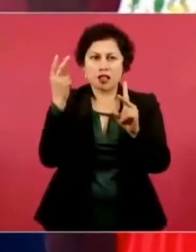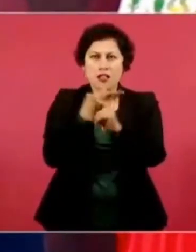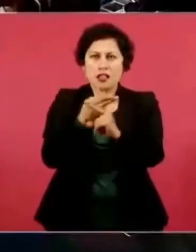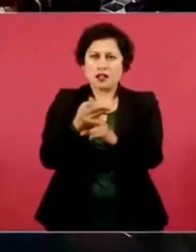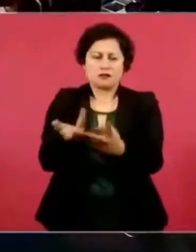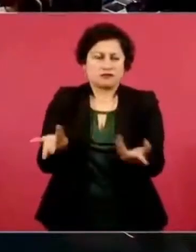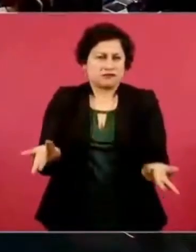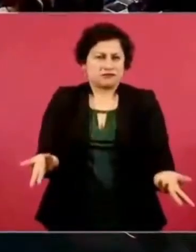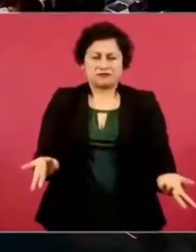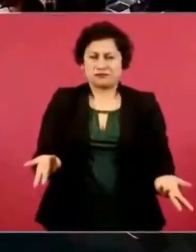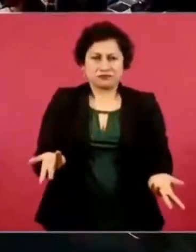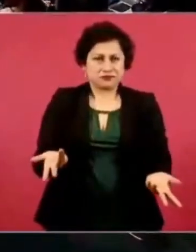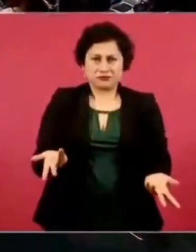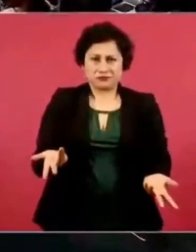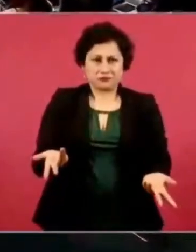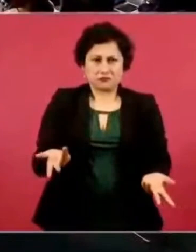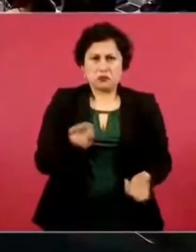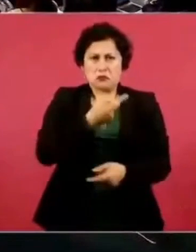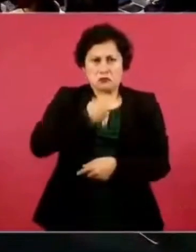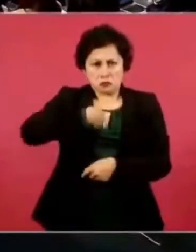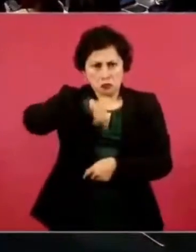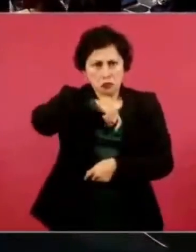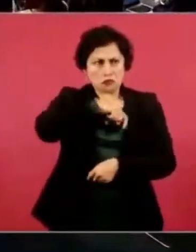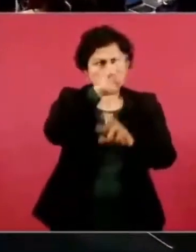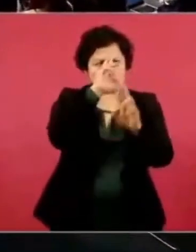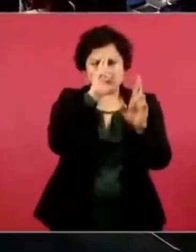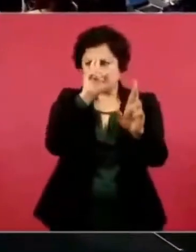Si hemos respetado los derechos humanos,